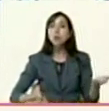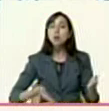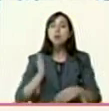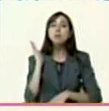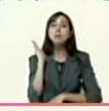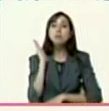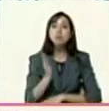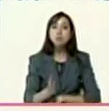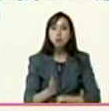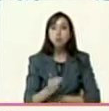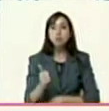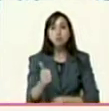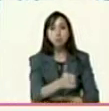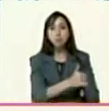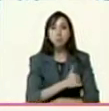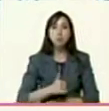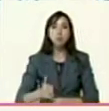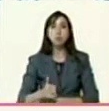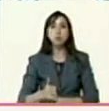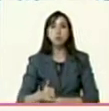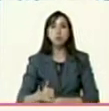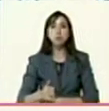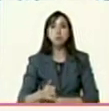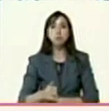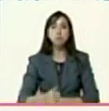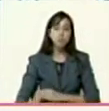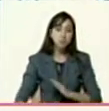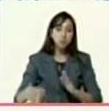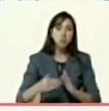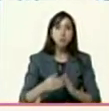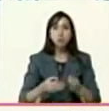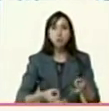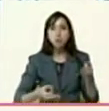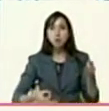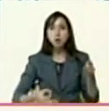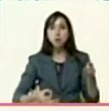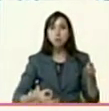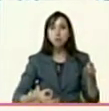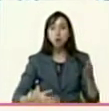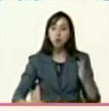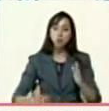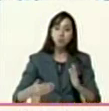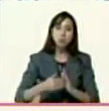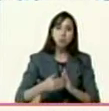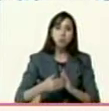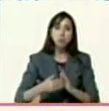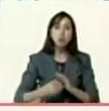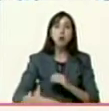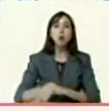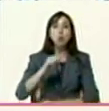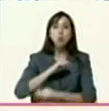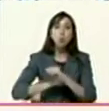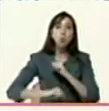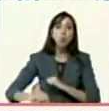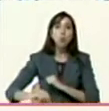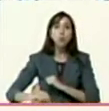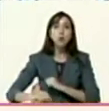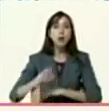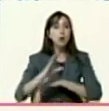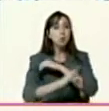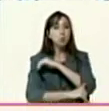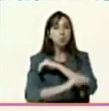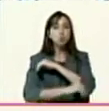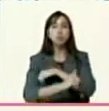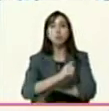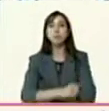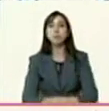previsto en el decreto con rango, valor y fuerza de ley contra la corrupción. Y se exhorta al